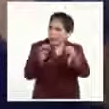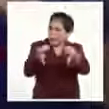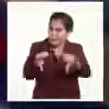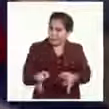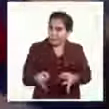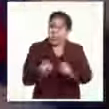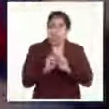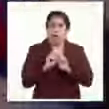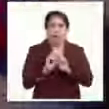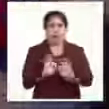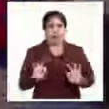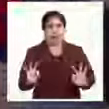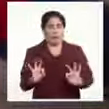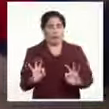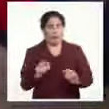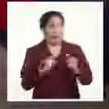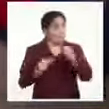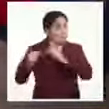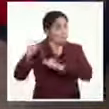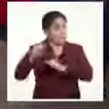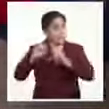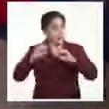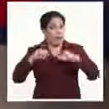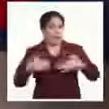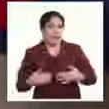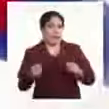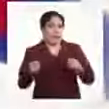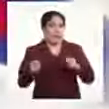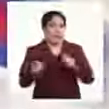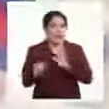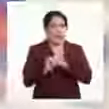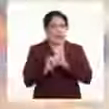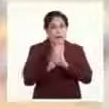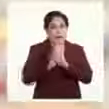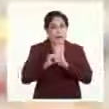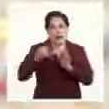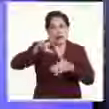de su calidad, principios, esencias e identidad latinoamericana.